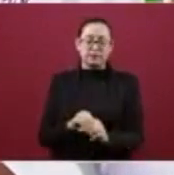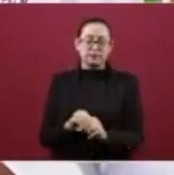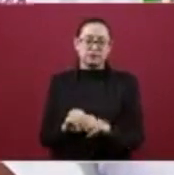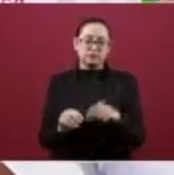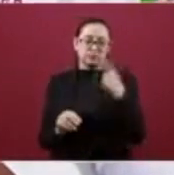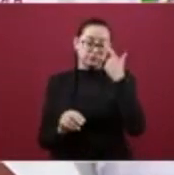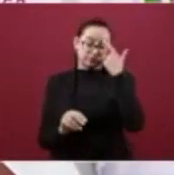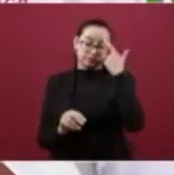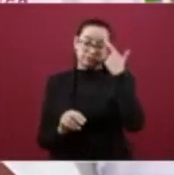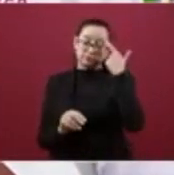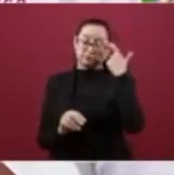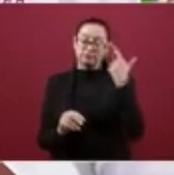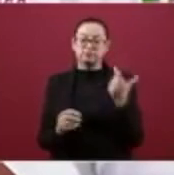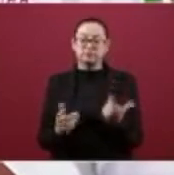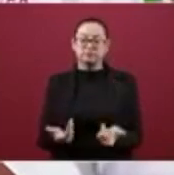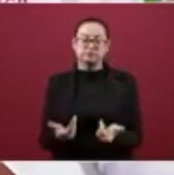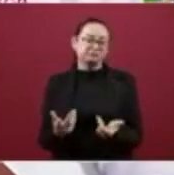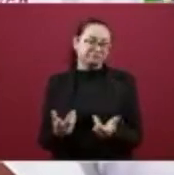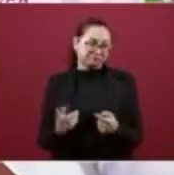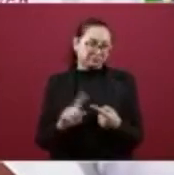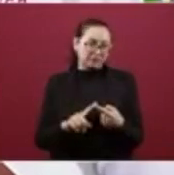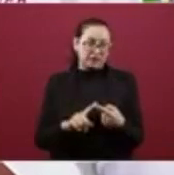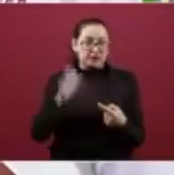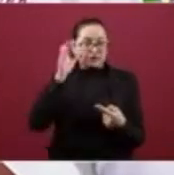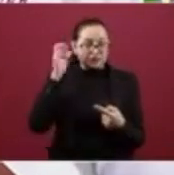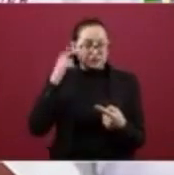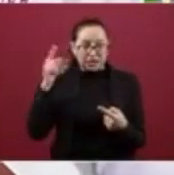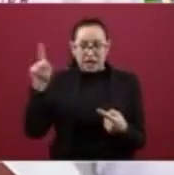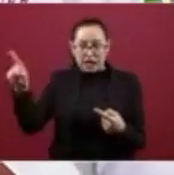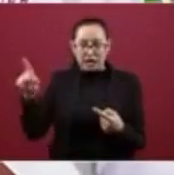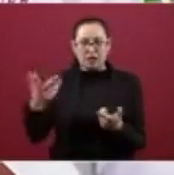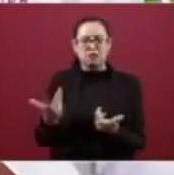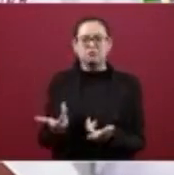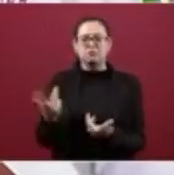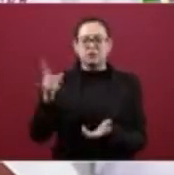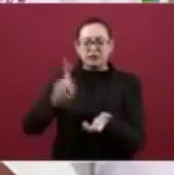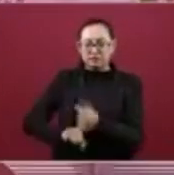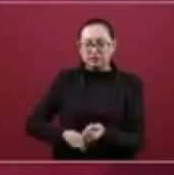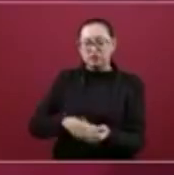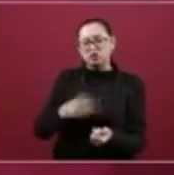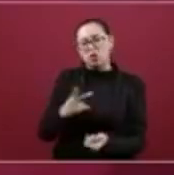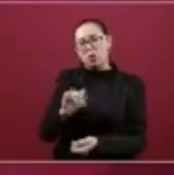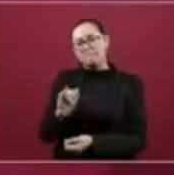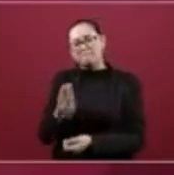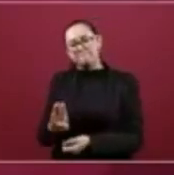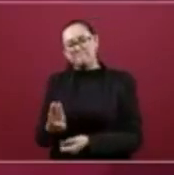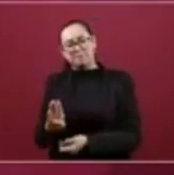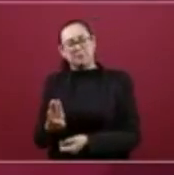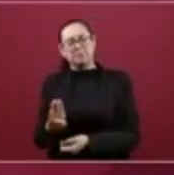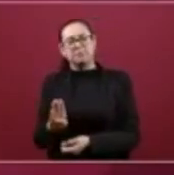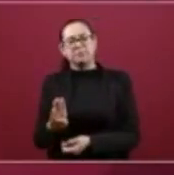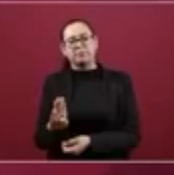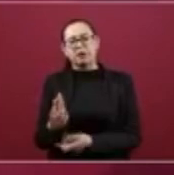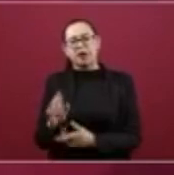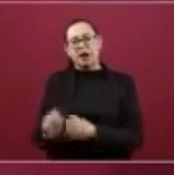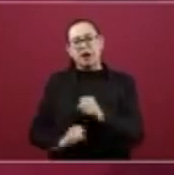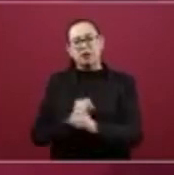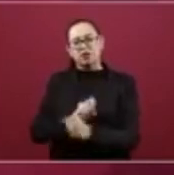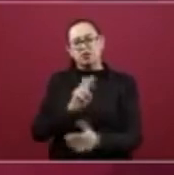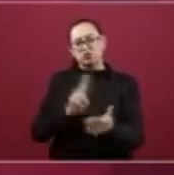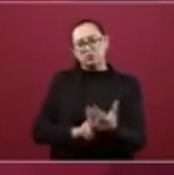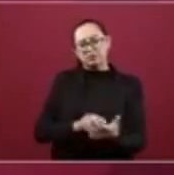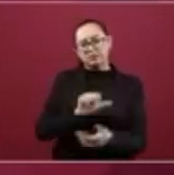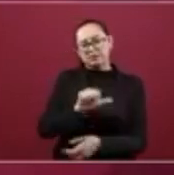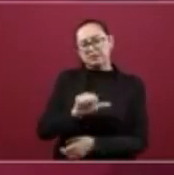ejemplos. Por ejemplo, China tiene un crecimiento del Producto Interno Bruto en el 2016-17